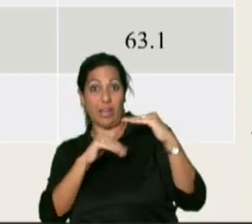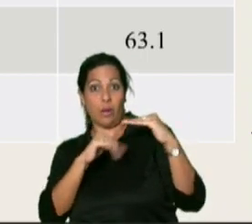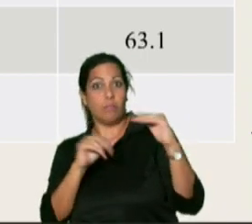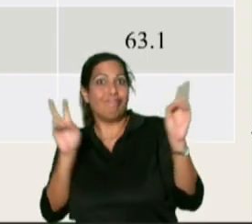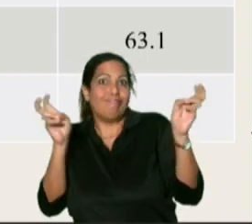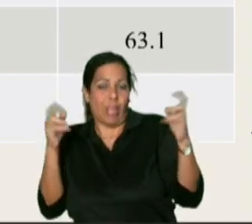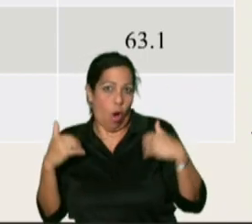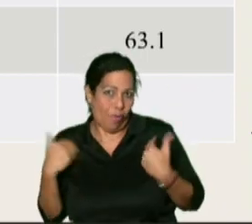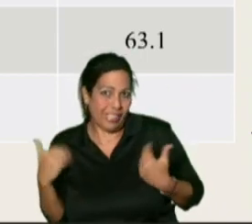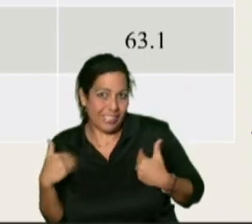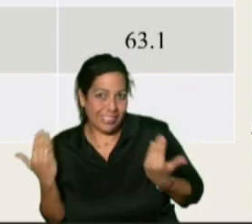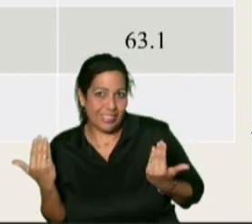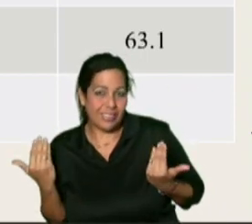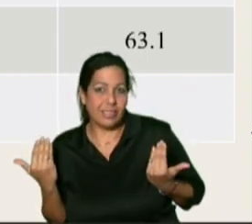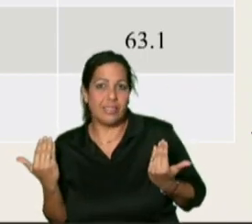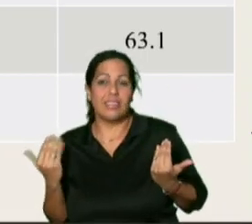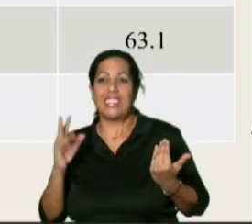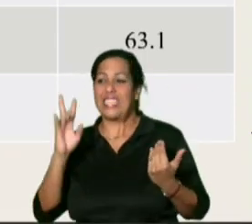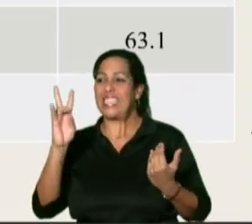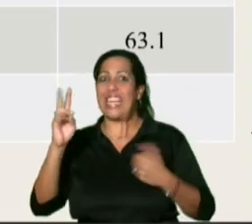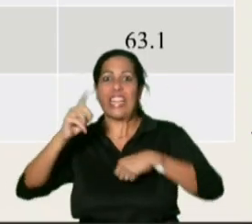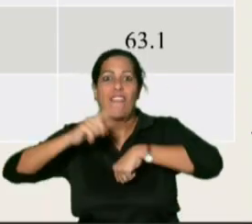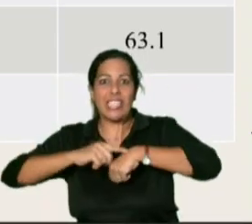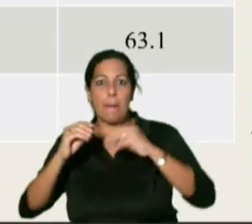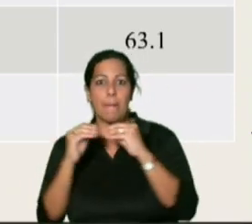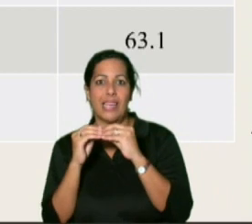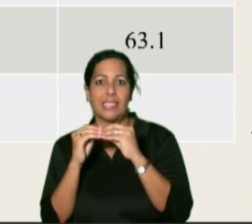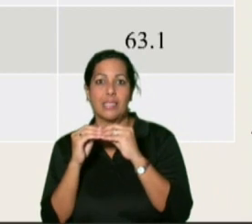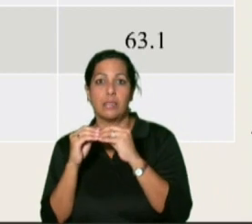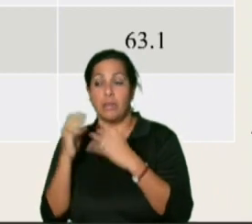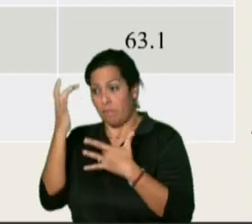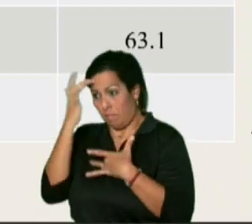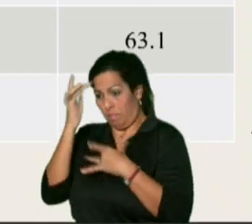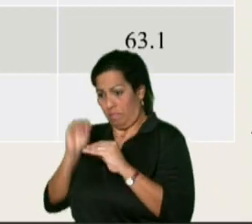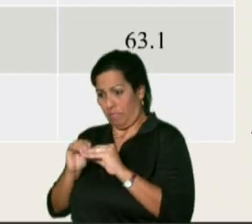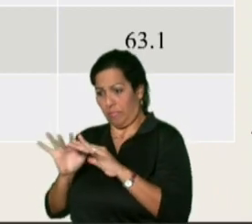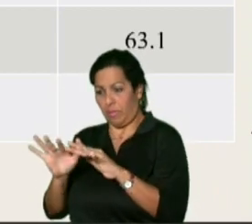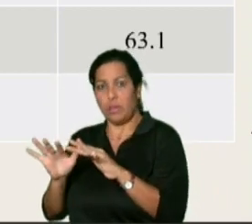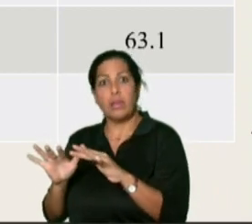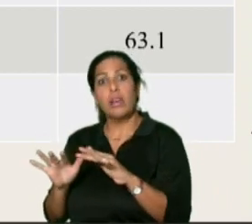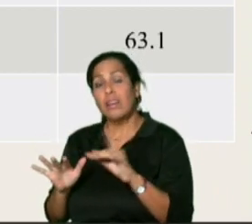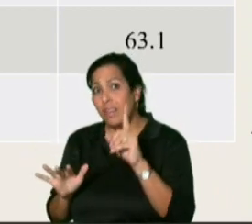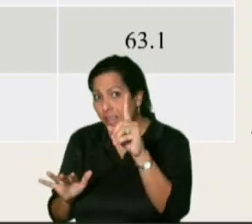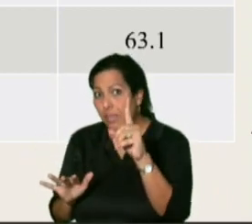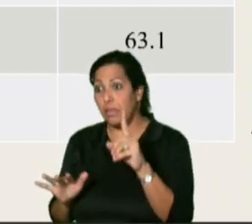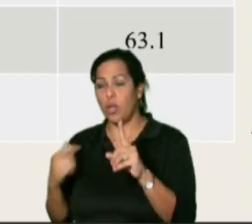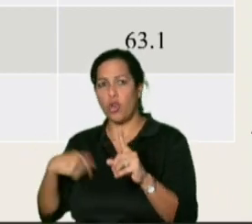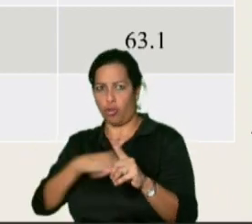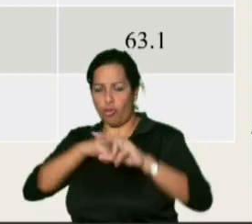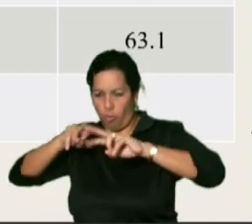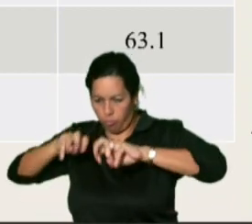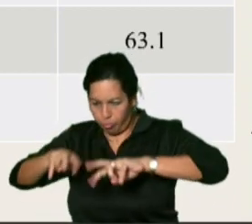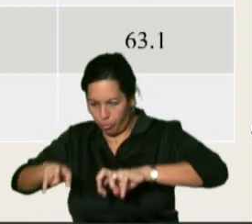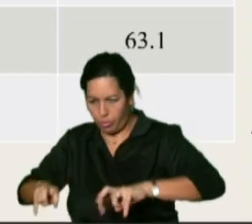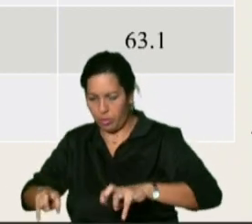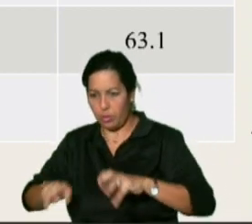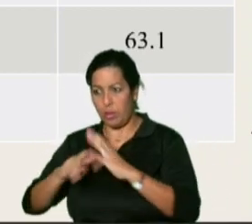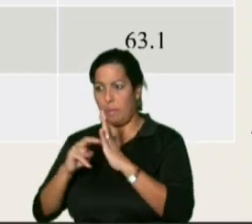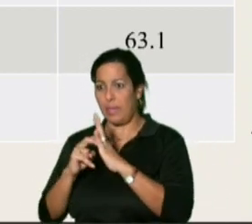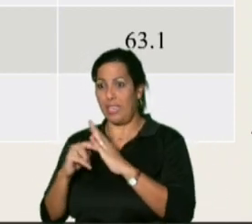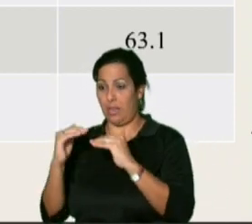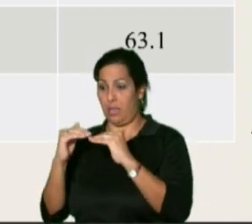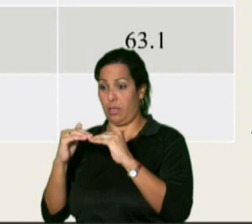personas relativamente jóvenes, estamos en 7 veces más en epidemiología. Cualquier cosa que sea por encima de 2 es aumentar